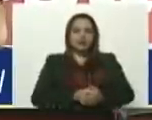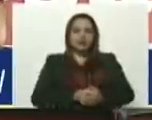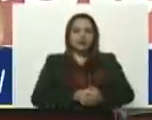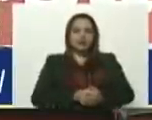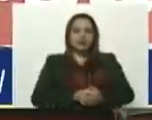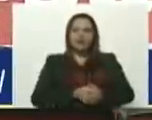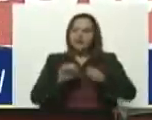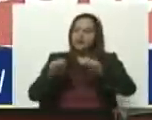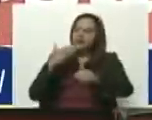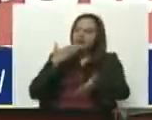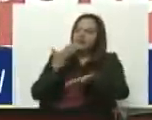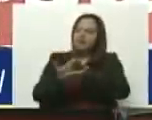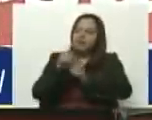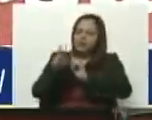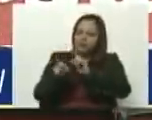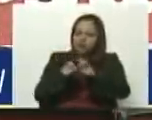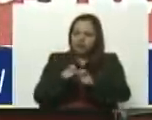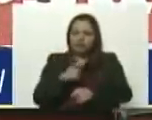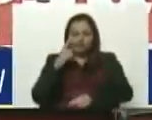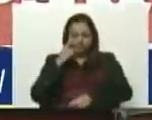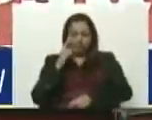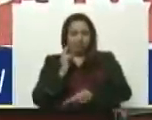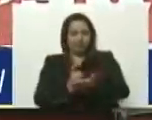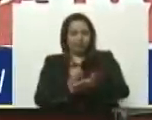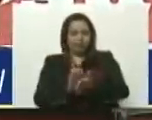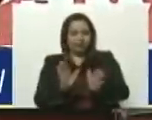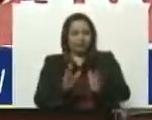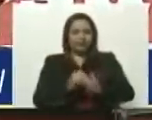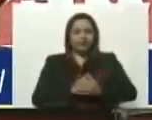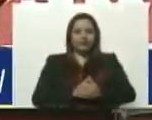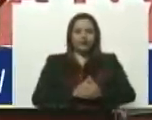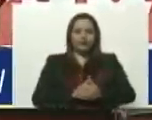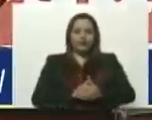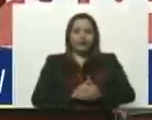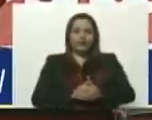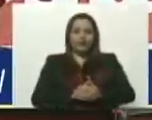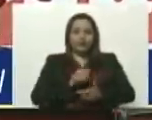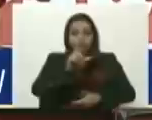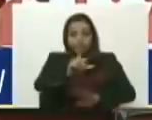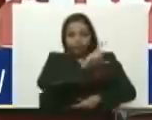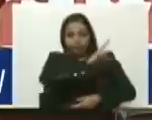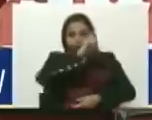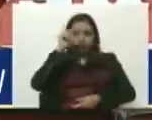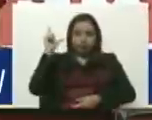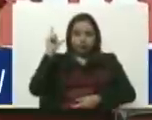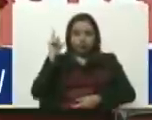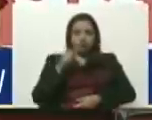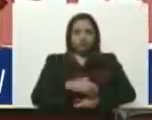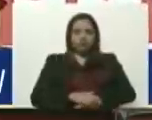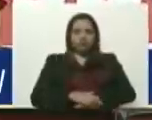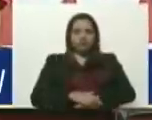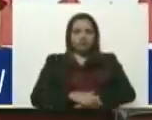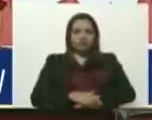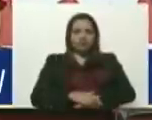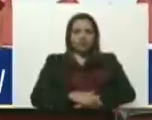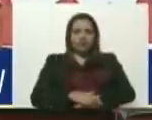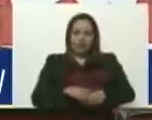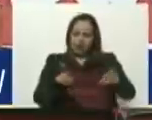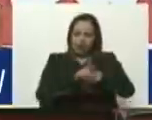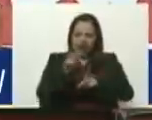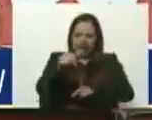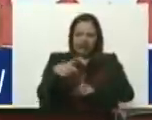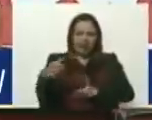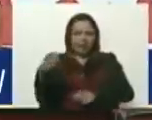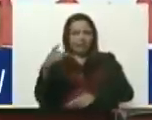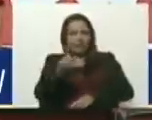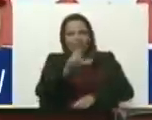gracias mira la ventaja del partido de ser un partido como el partido socialista unido de